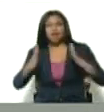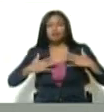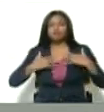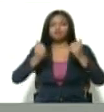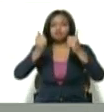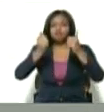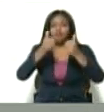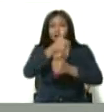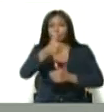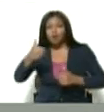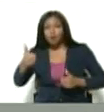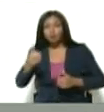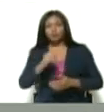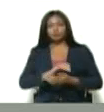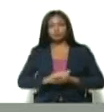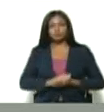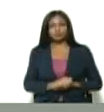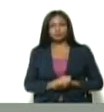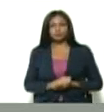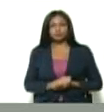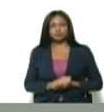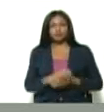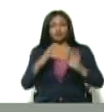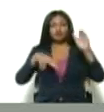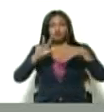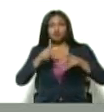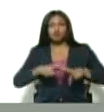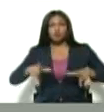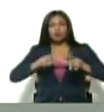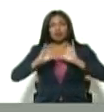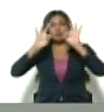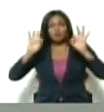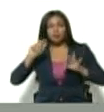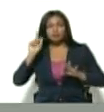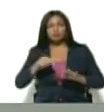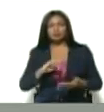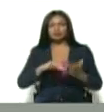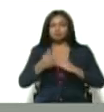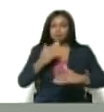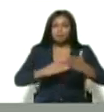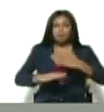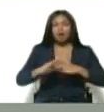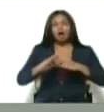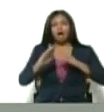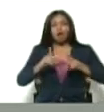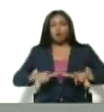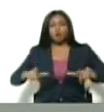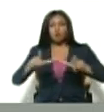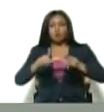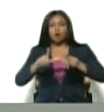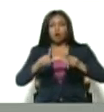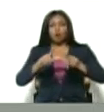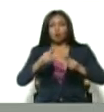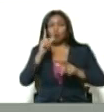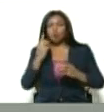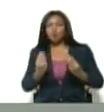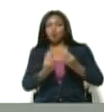salvación de las 12 tribus que salieron con Moisés al